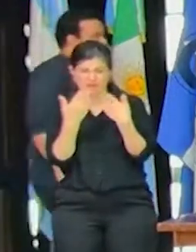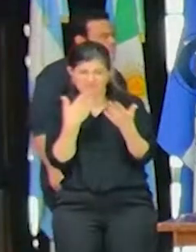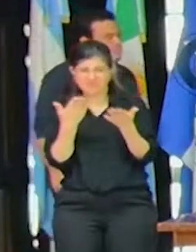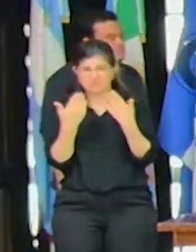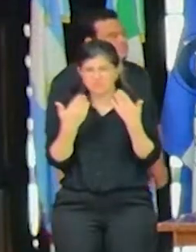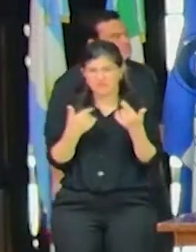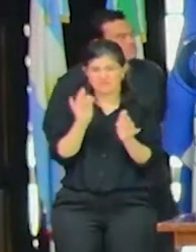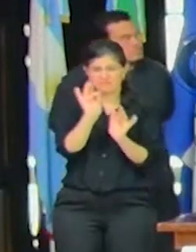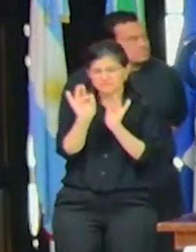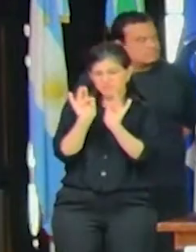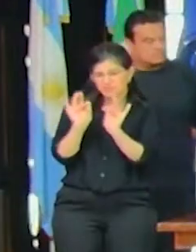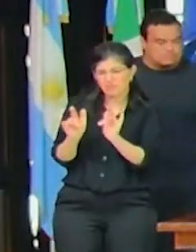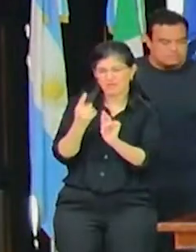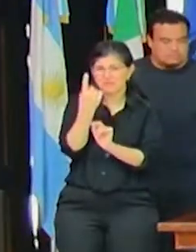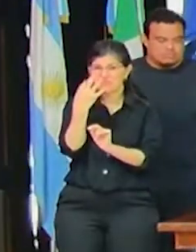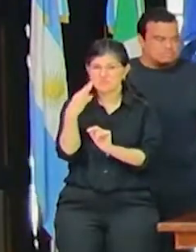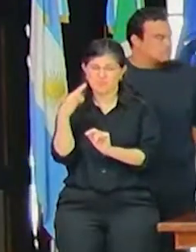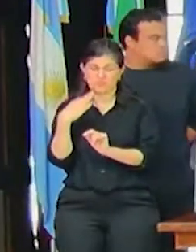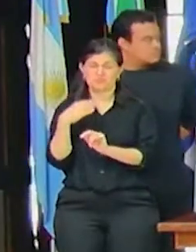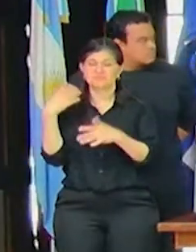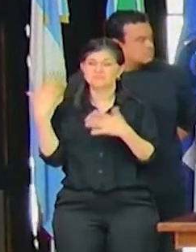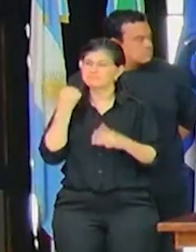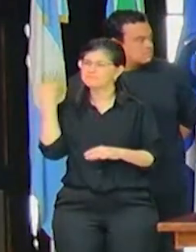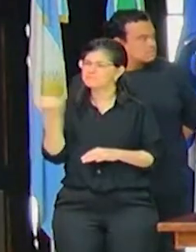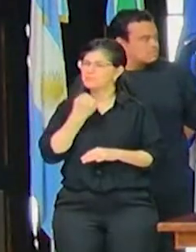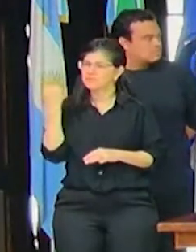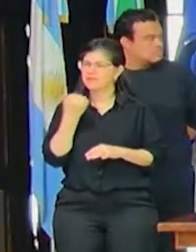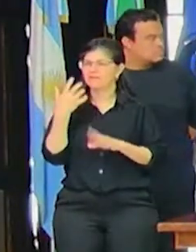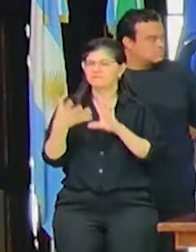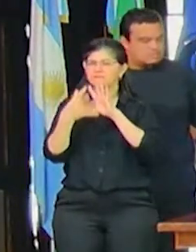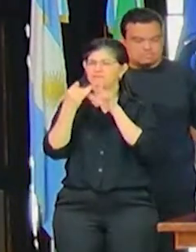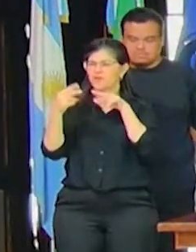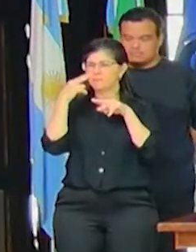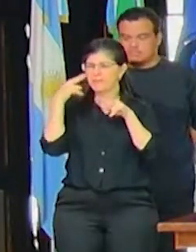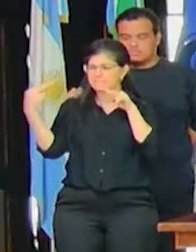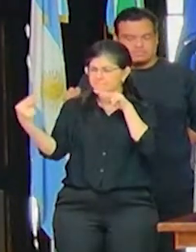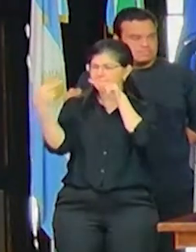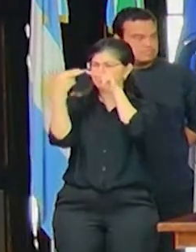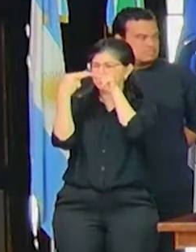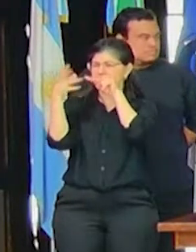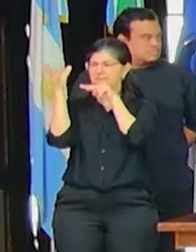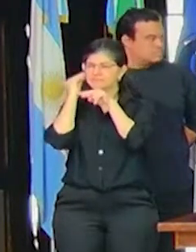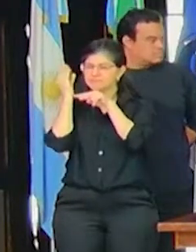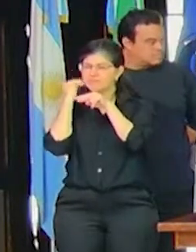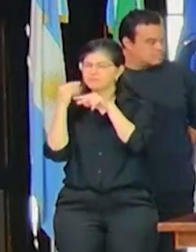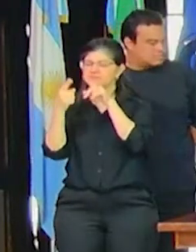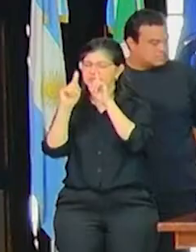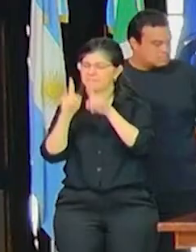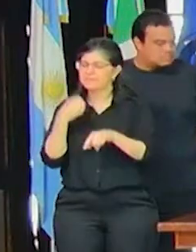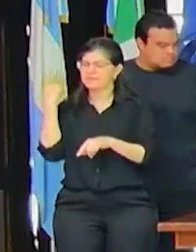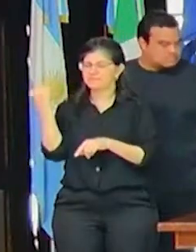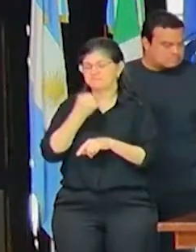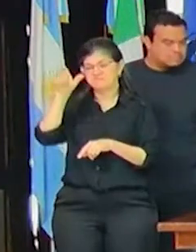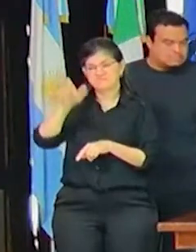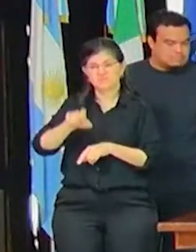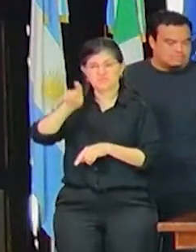muy importante todo lo que dijiste, Ana, en el sentido de mirar a los ojos, revisar, escuchar, porque a veces no tienen otra